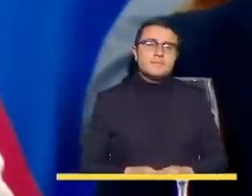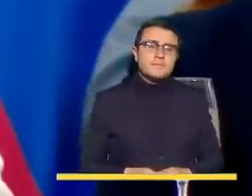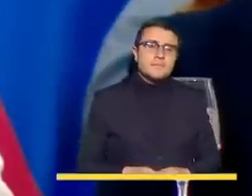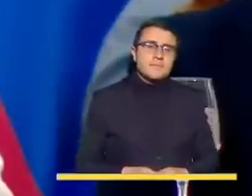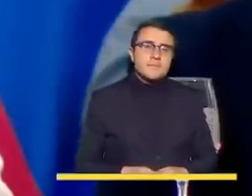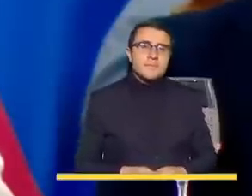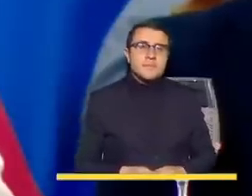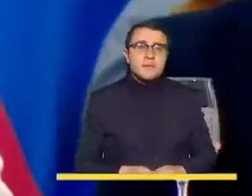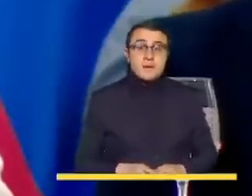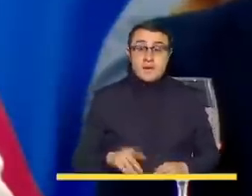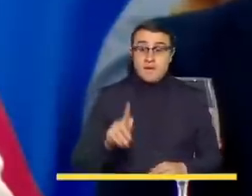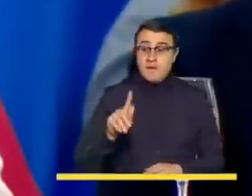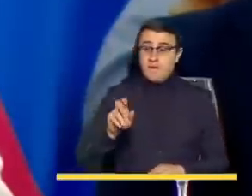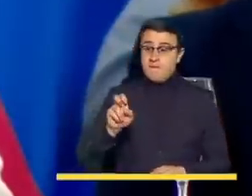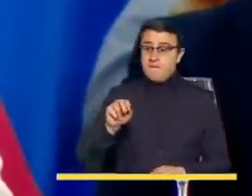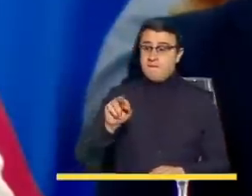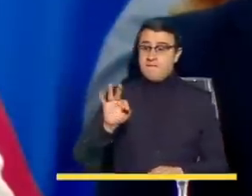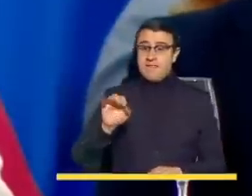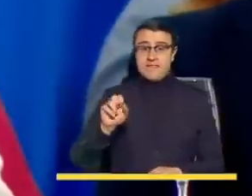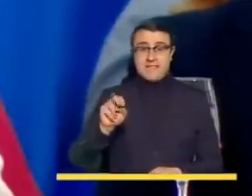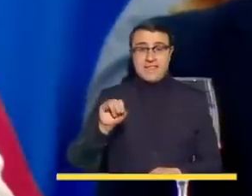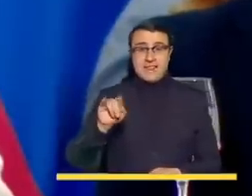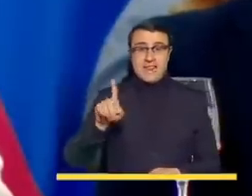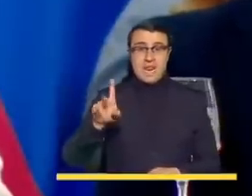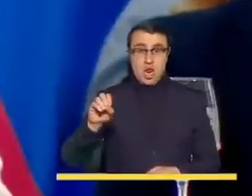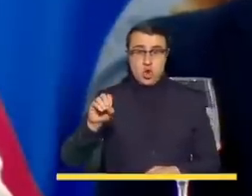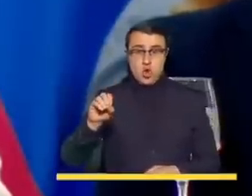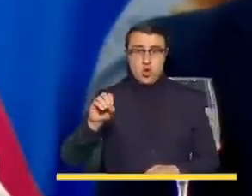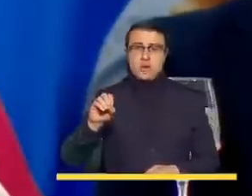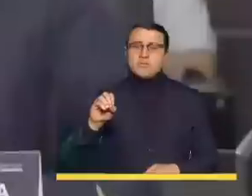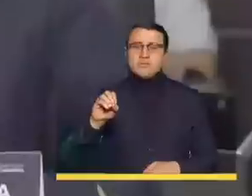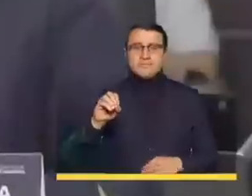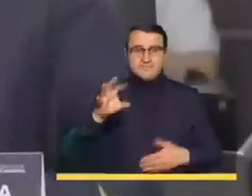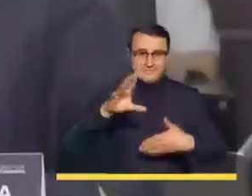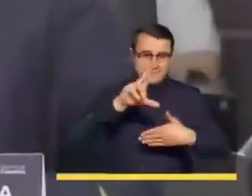aumenta el consumo de fentanilo en nuestros países,